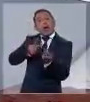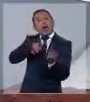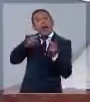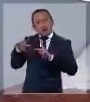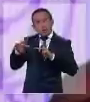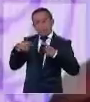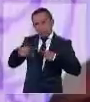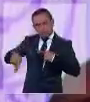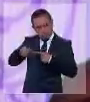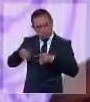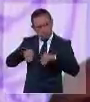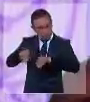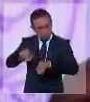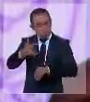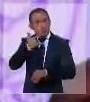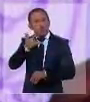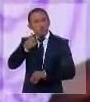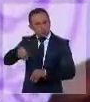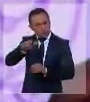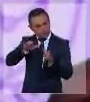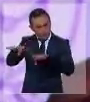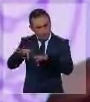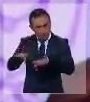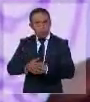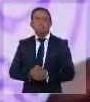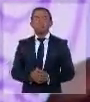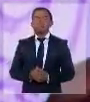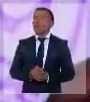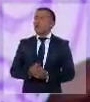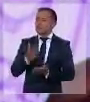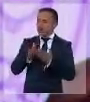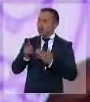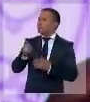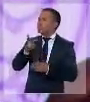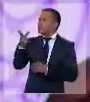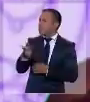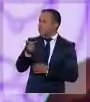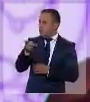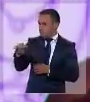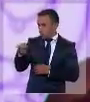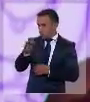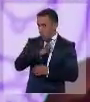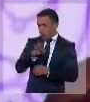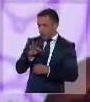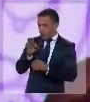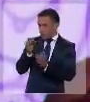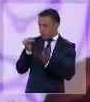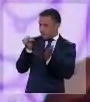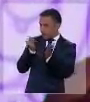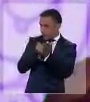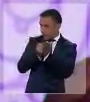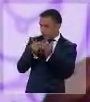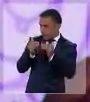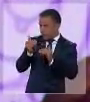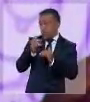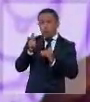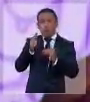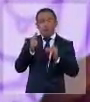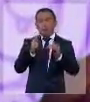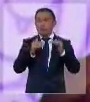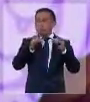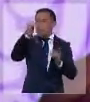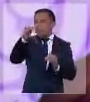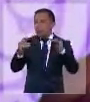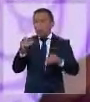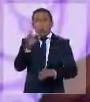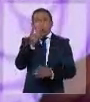Candidato Meade, le ofrezco la palabra que me diga si habría que hacer algo con la estructura fiscal para para ayudar también a reducir la desigualdad, no solo la